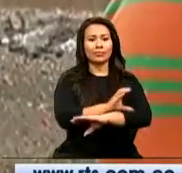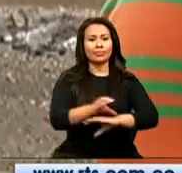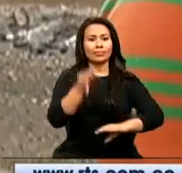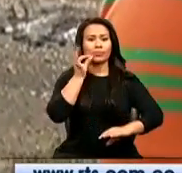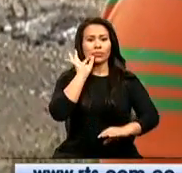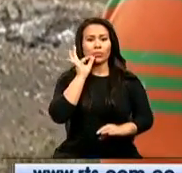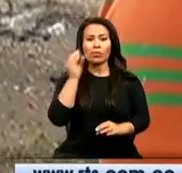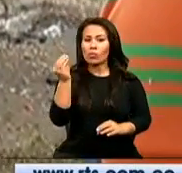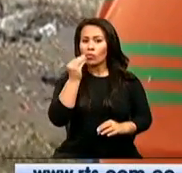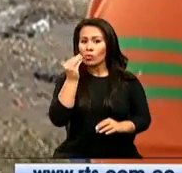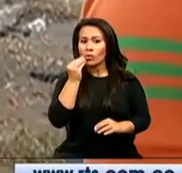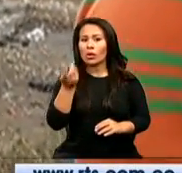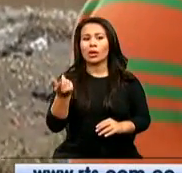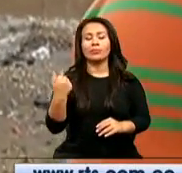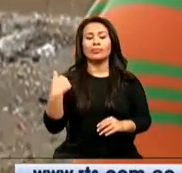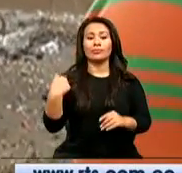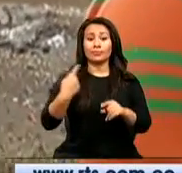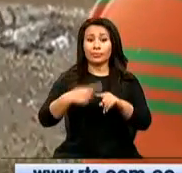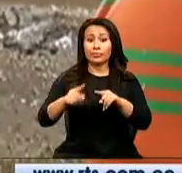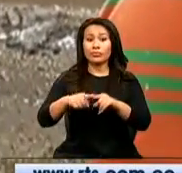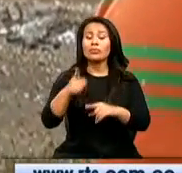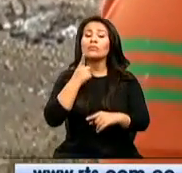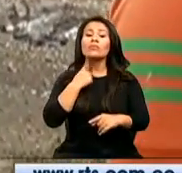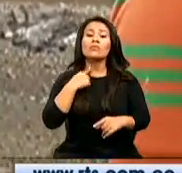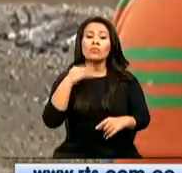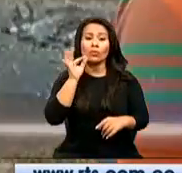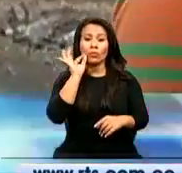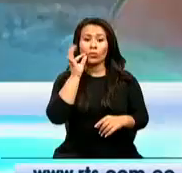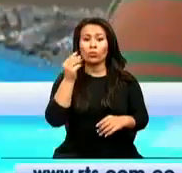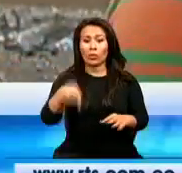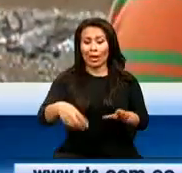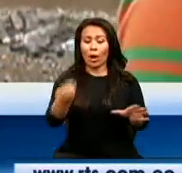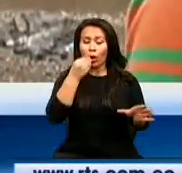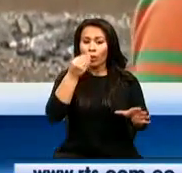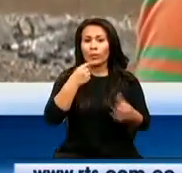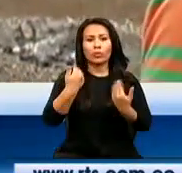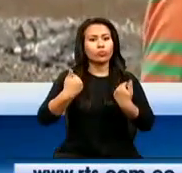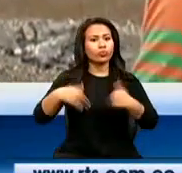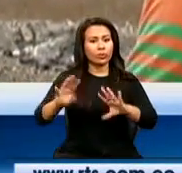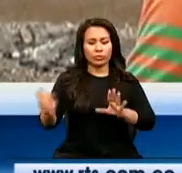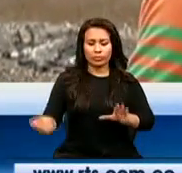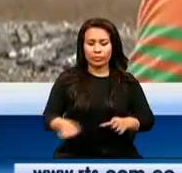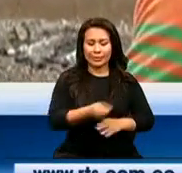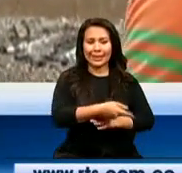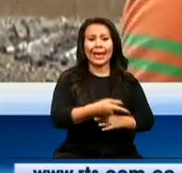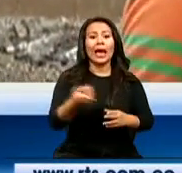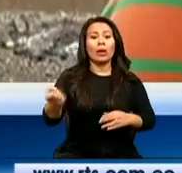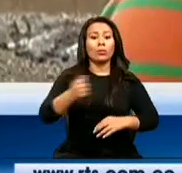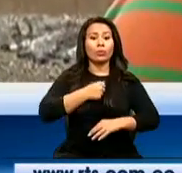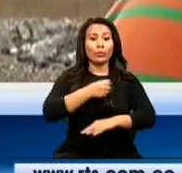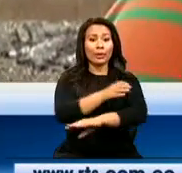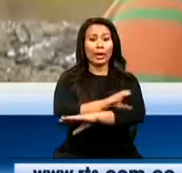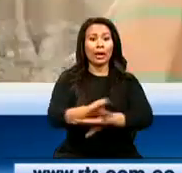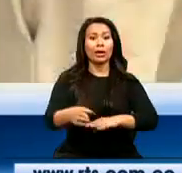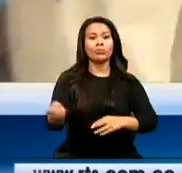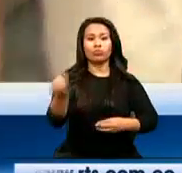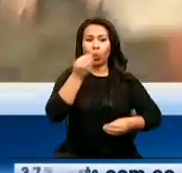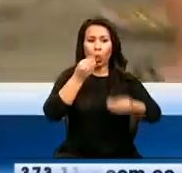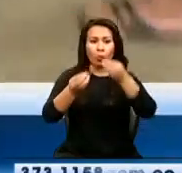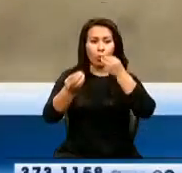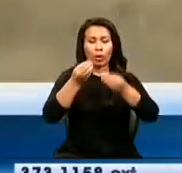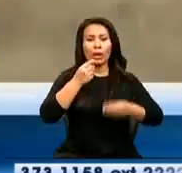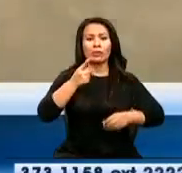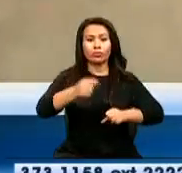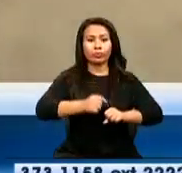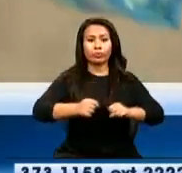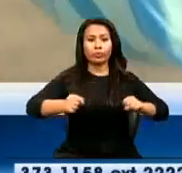mejor porque la carne tiene diferente sabor que el, porque él come de toda clase de comida. El de granja solamente vive comiendo balanceado.